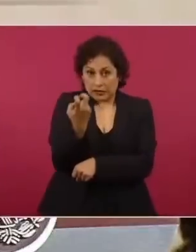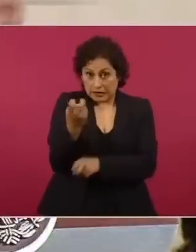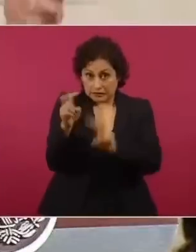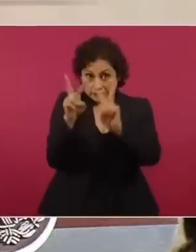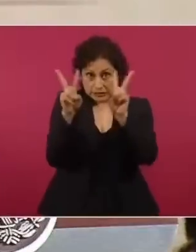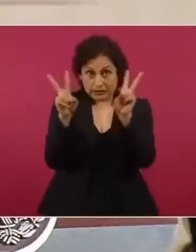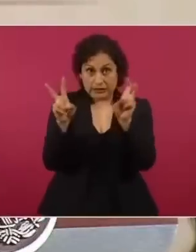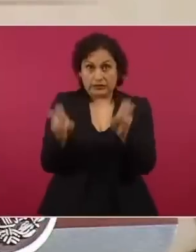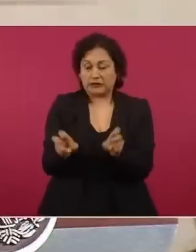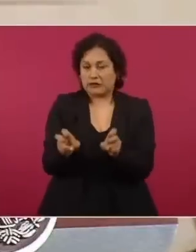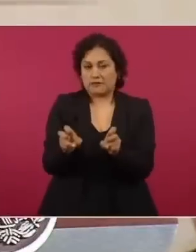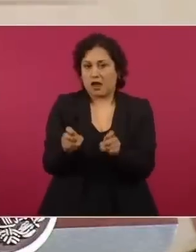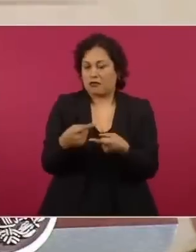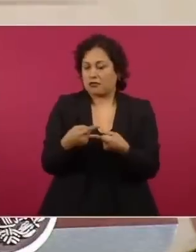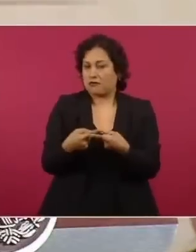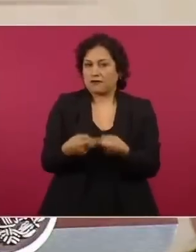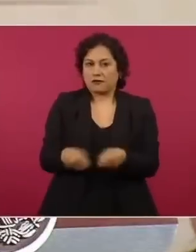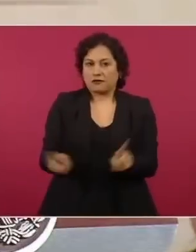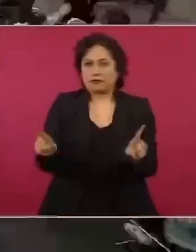con las buenas relaciones